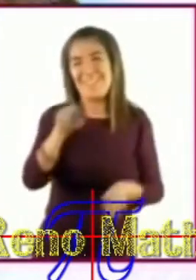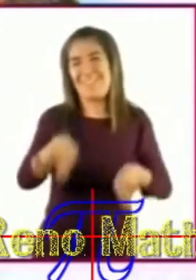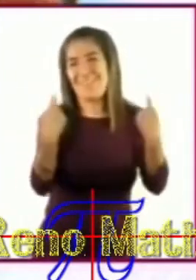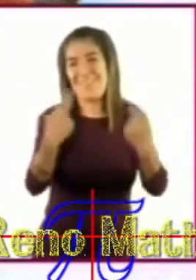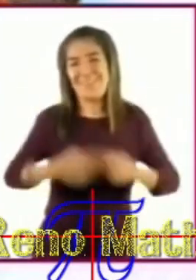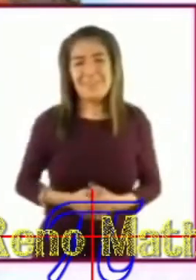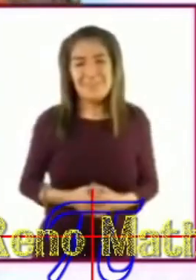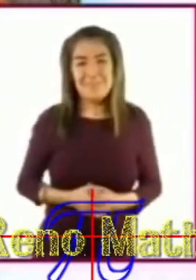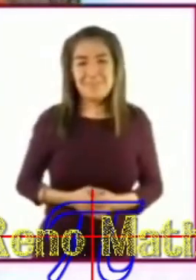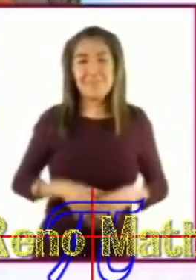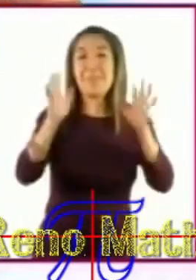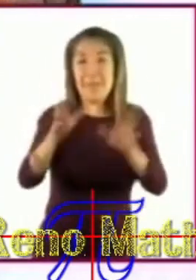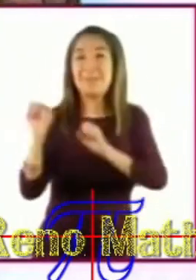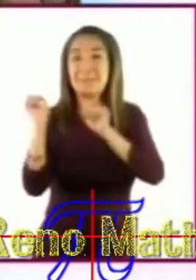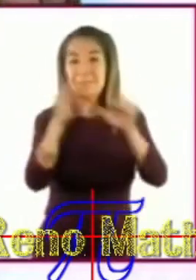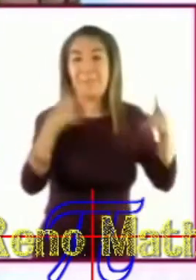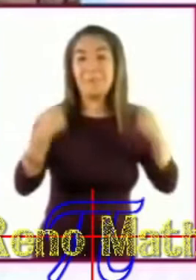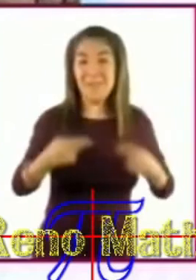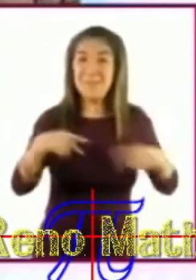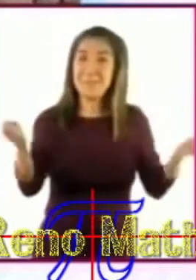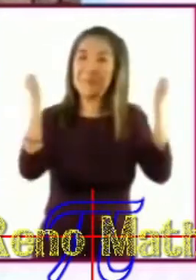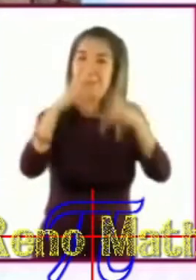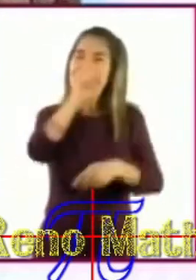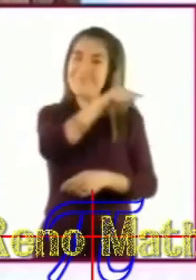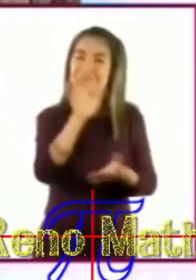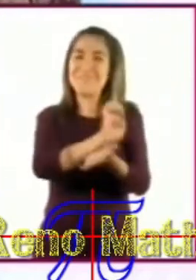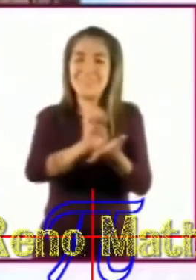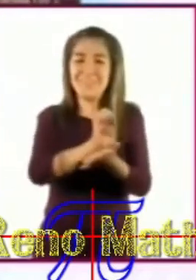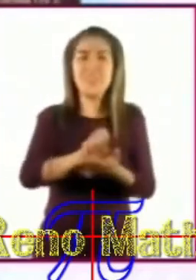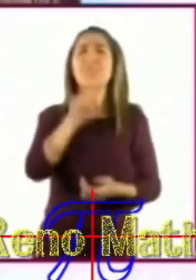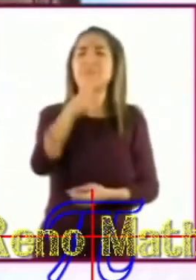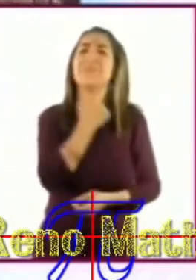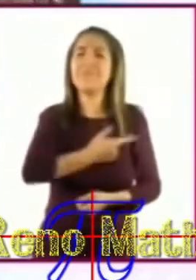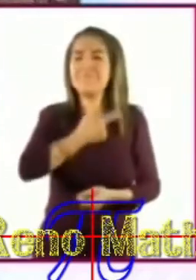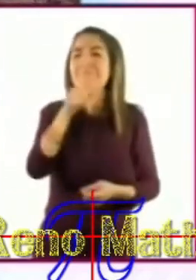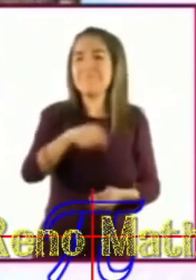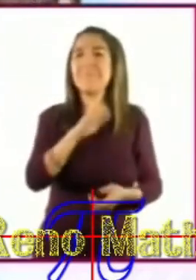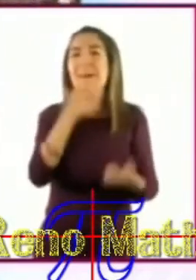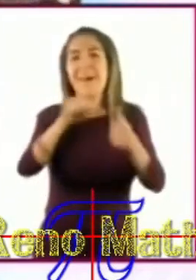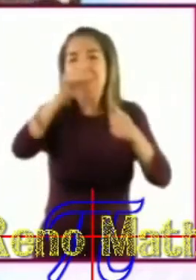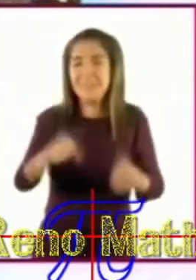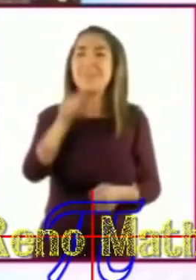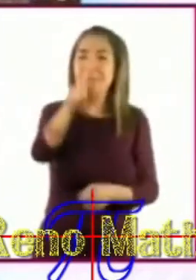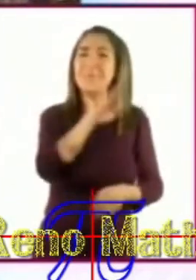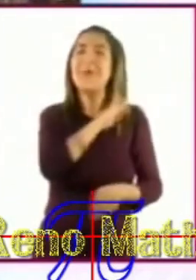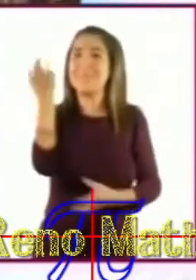¡Ah! ¡Chicas, entra público! ¡Nos vemos en los escenarios! ¿Y a ti qué es lo que te gusta del arte? ¡Compártenos tu